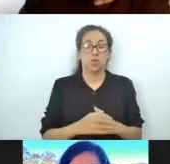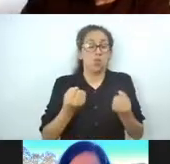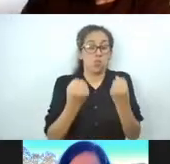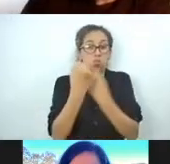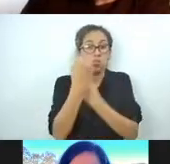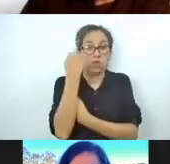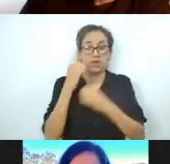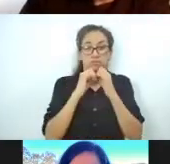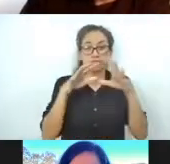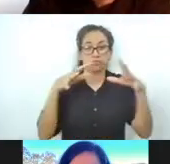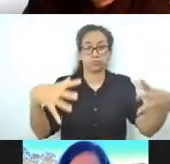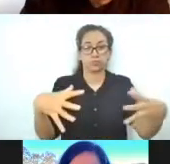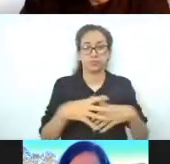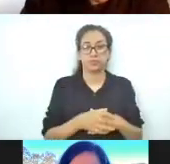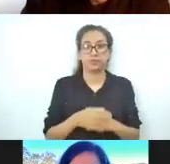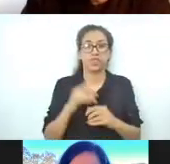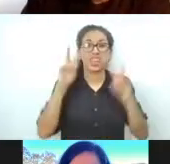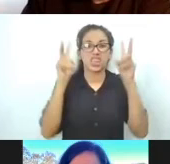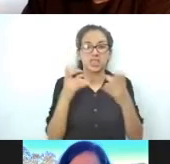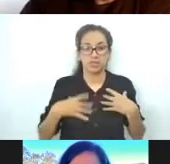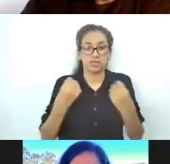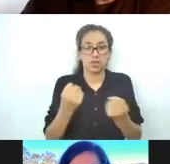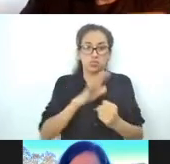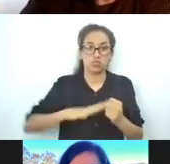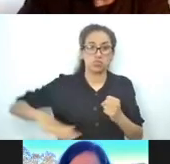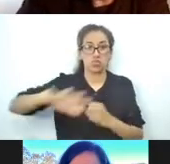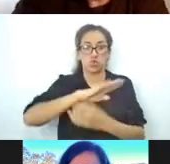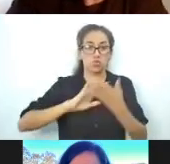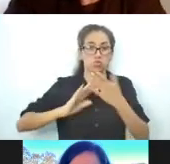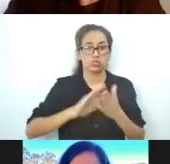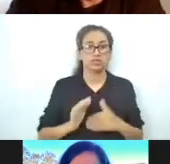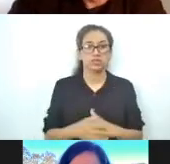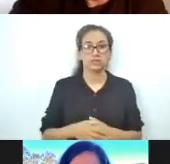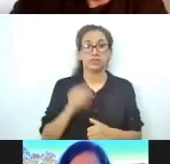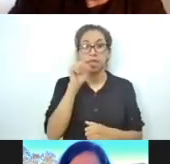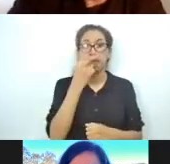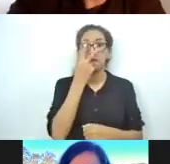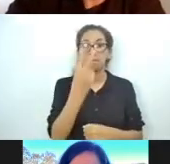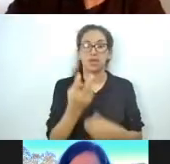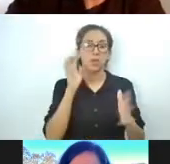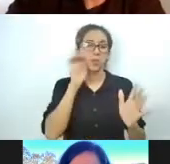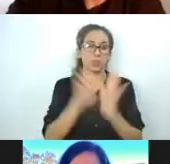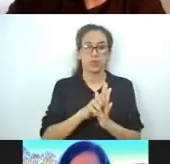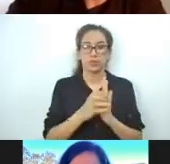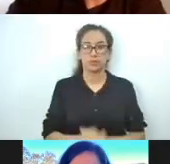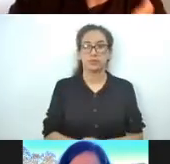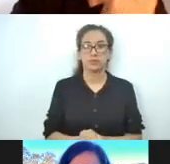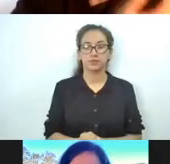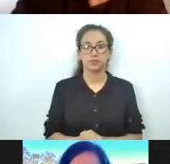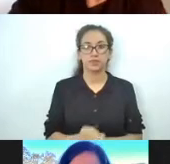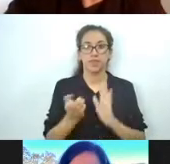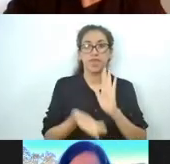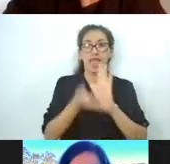que tienen que ver con la salud pública. Y aquí vemos, por ejemplo, en la